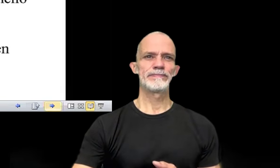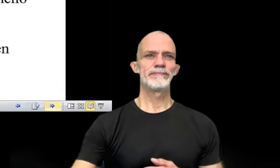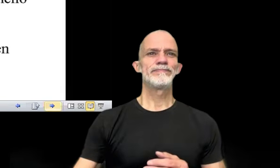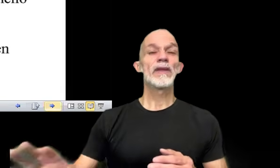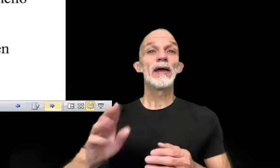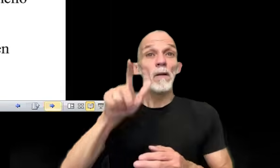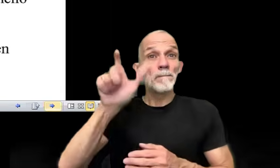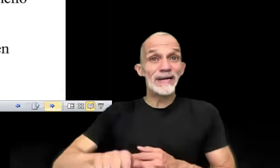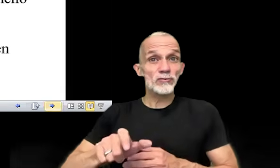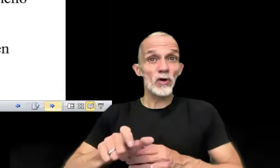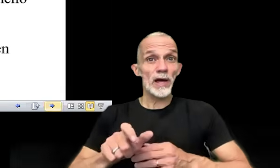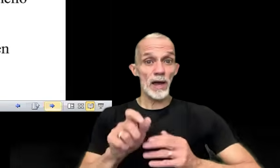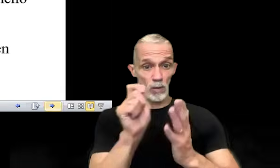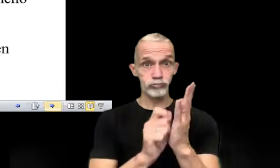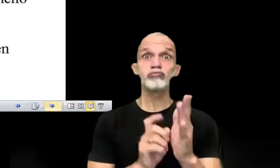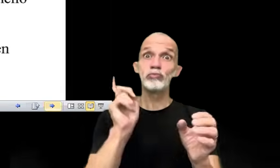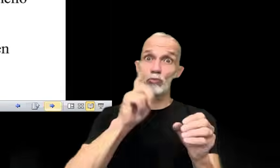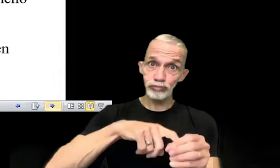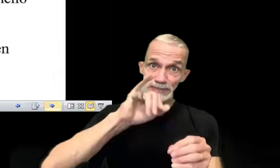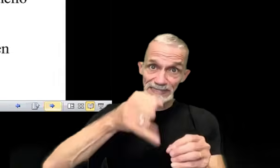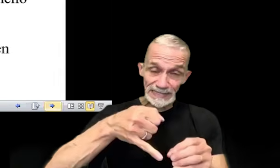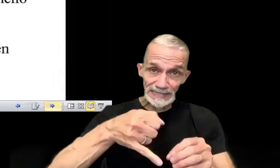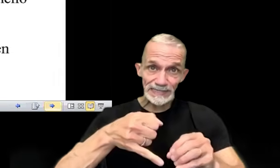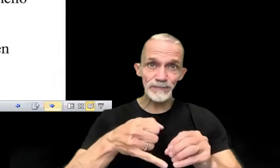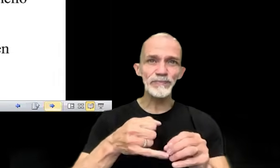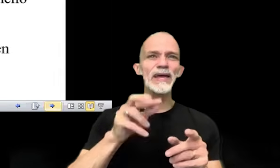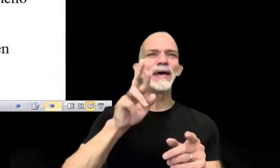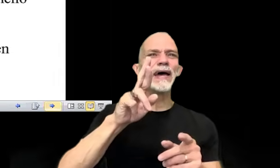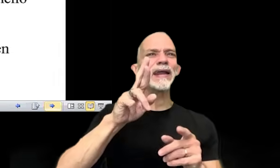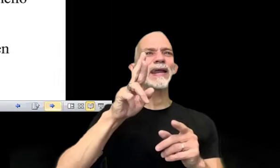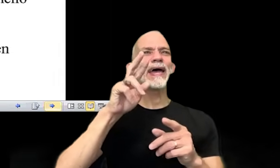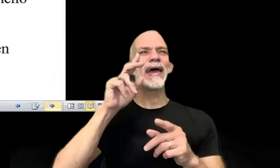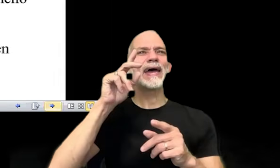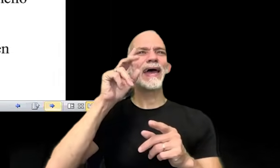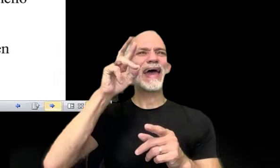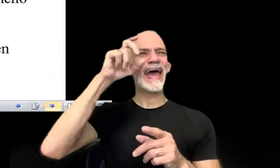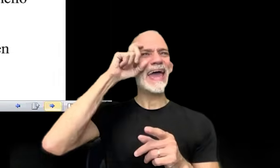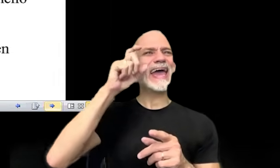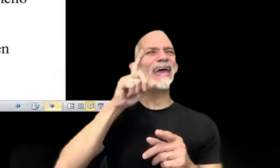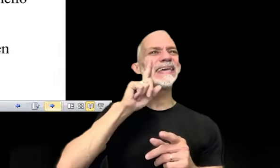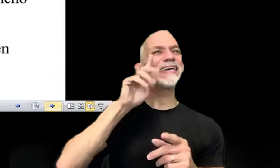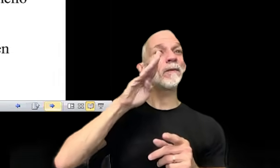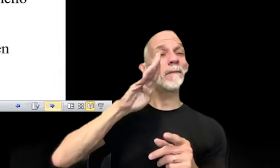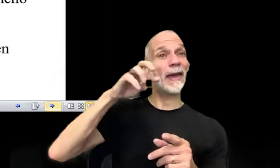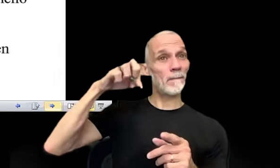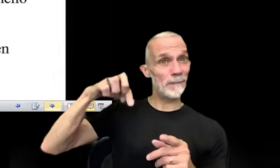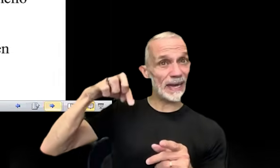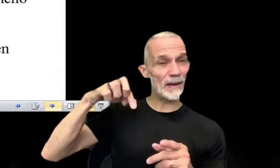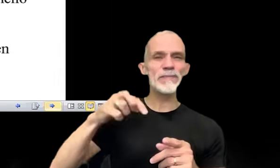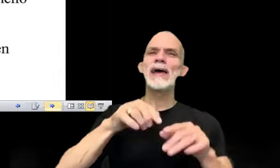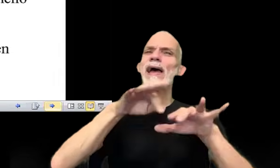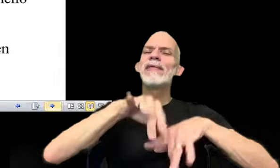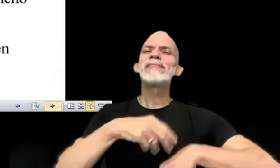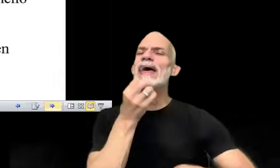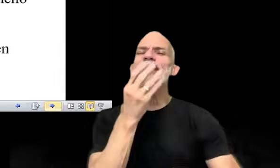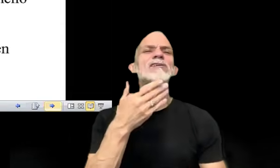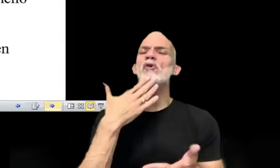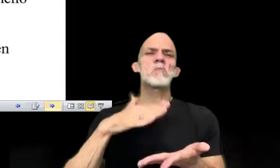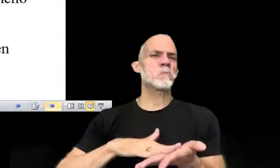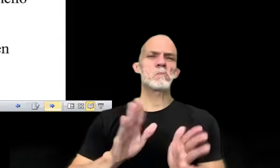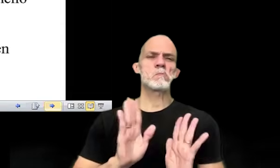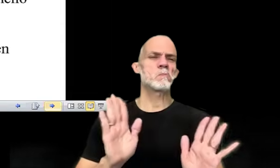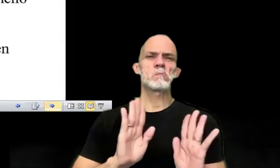Aquel sujeto que entró, que adhirió a este REI BP, no va a presentar